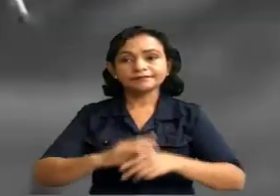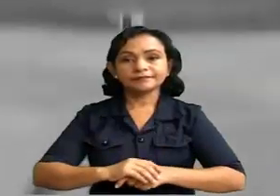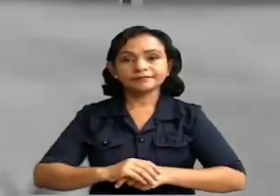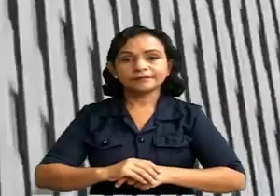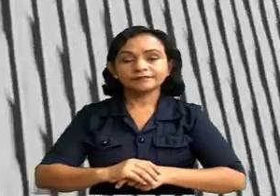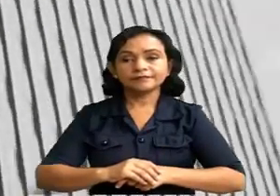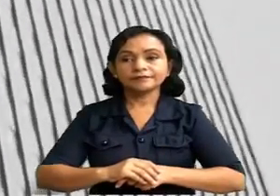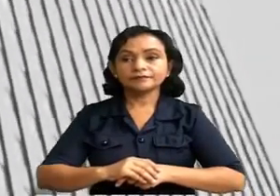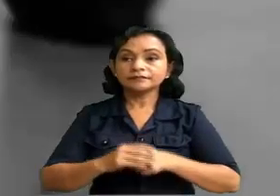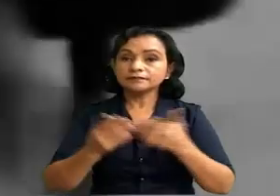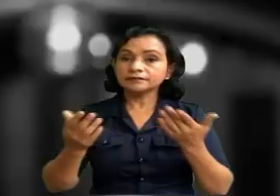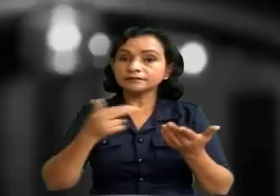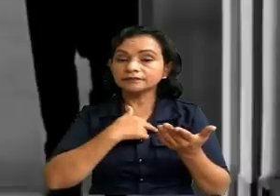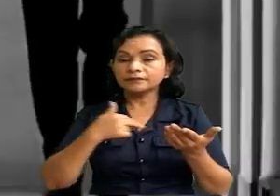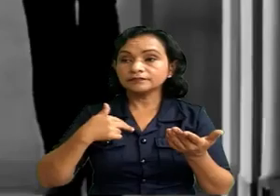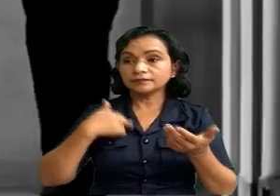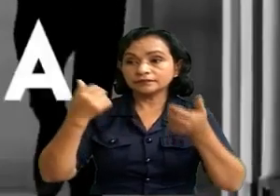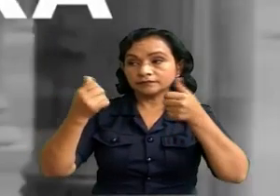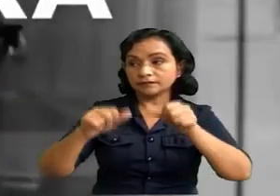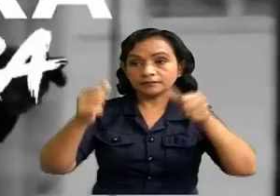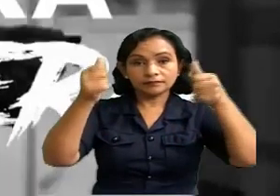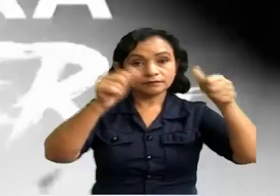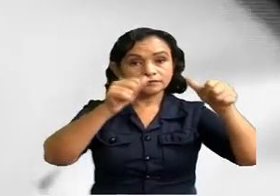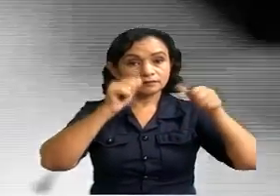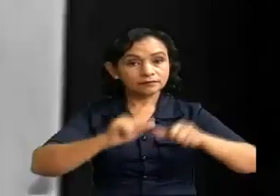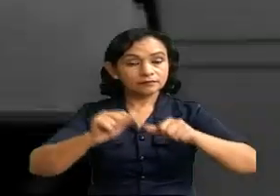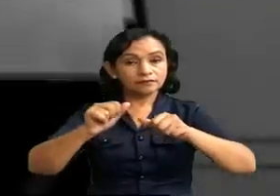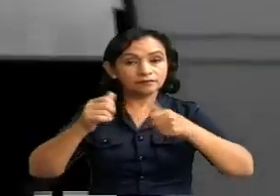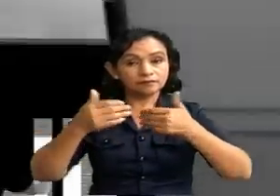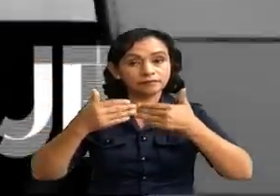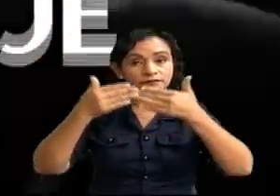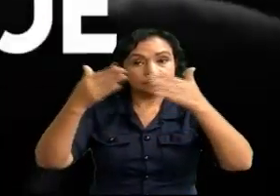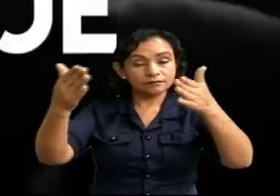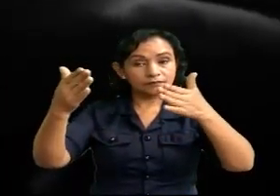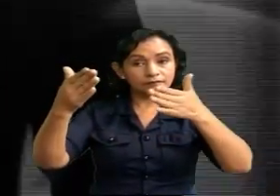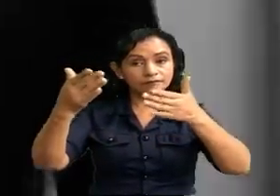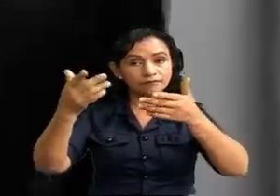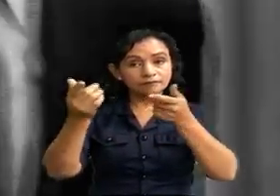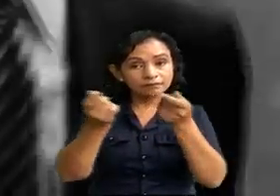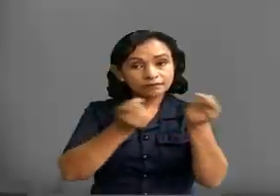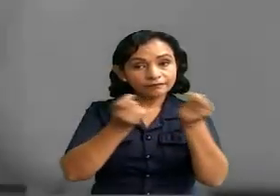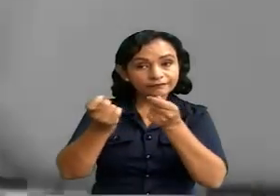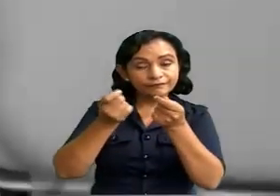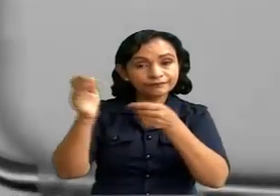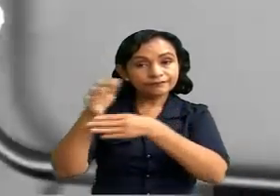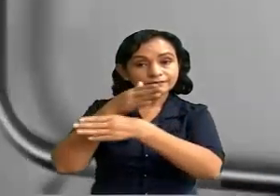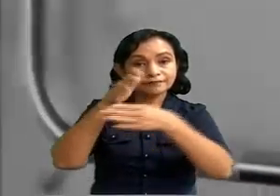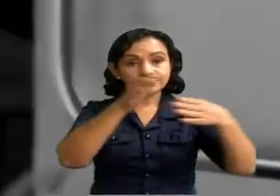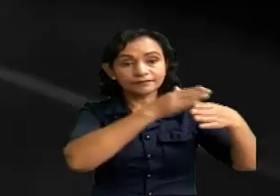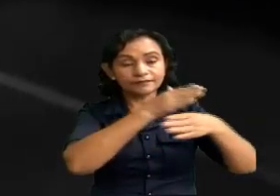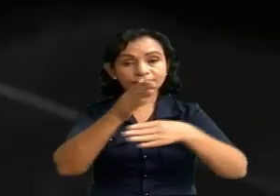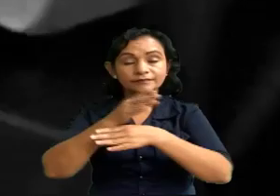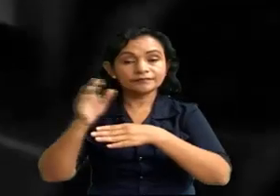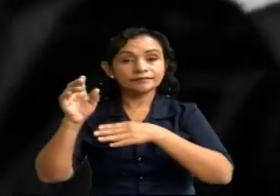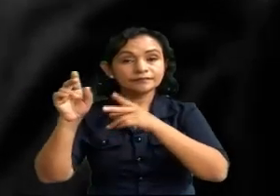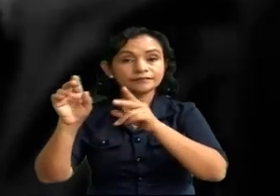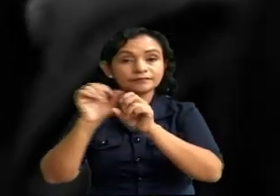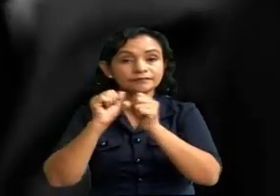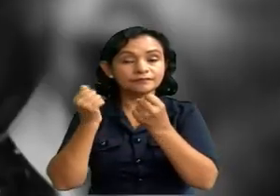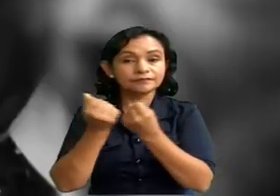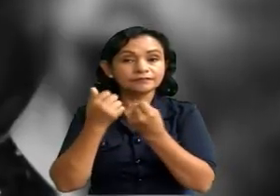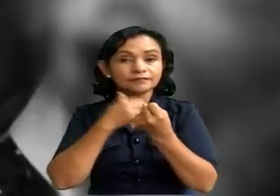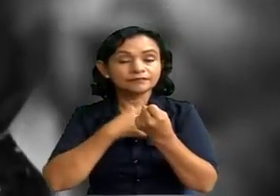Bueno, según los convenios de la apertura petrolera, el arbitraje ante cualquier diferencia con los socios había que